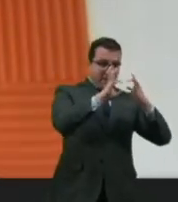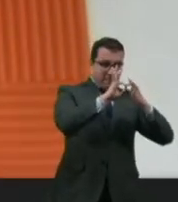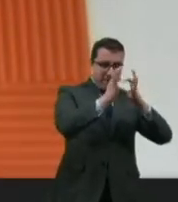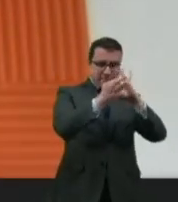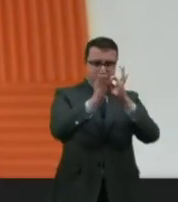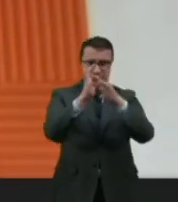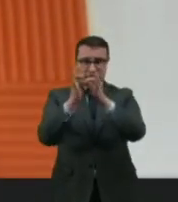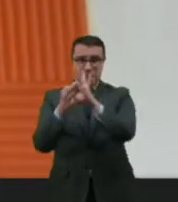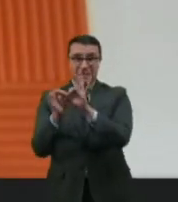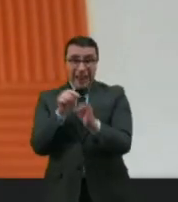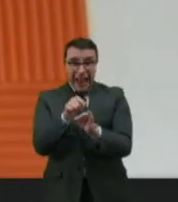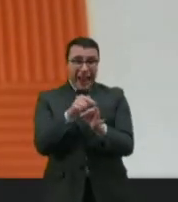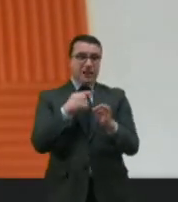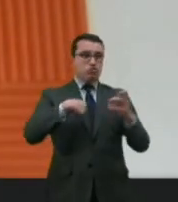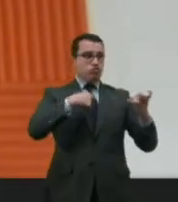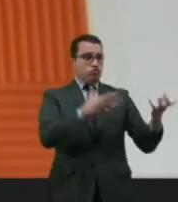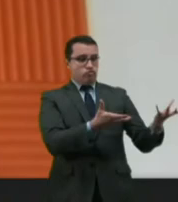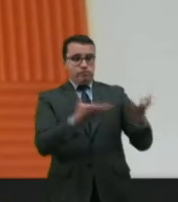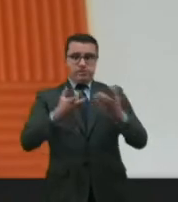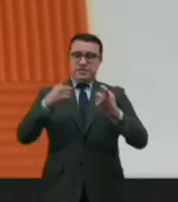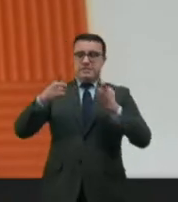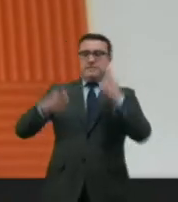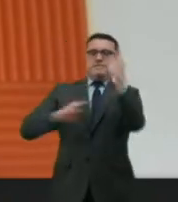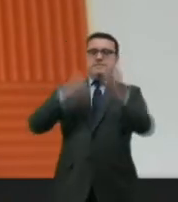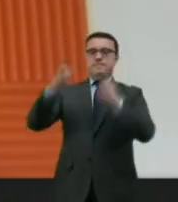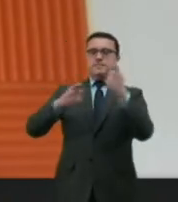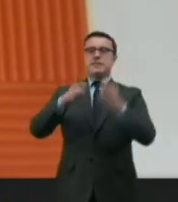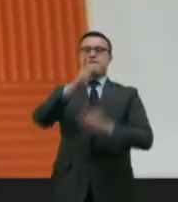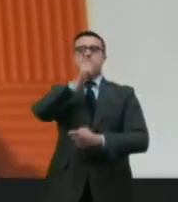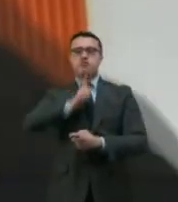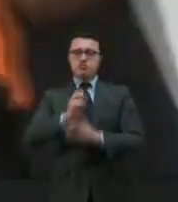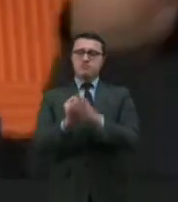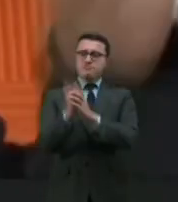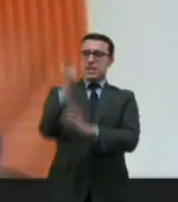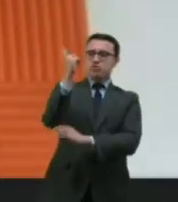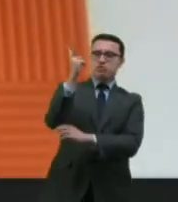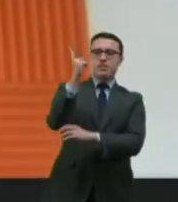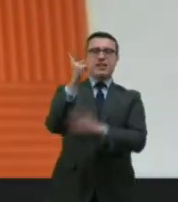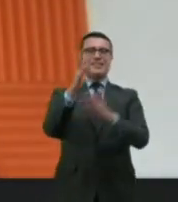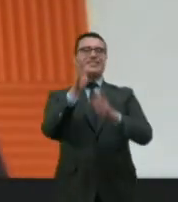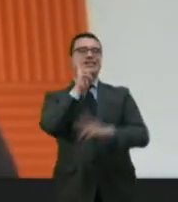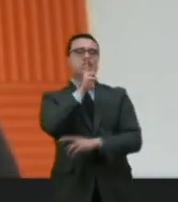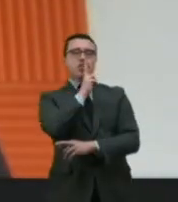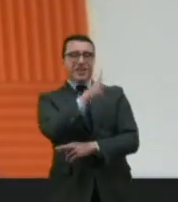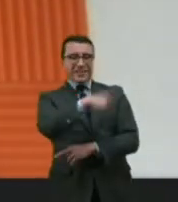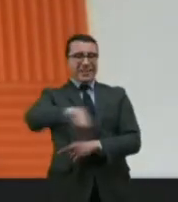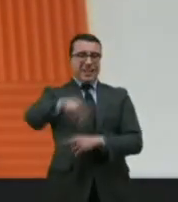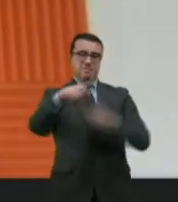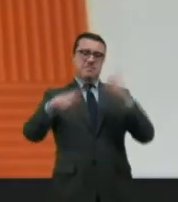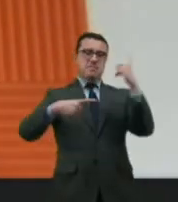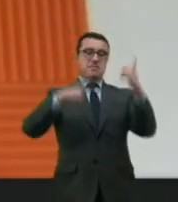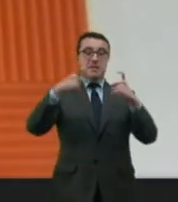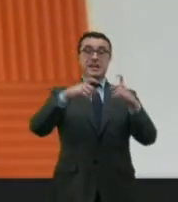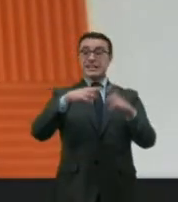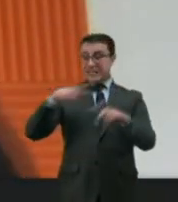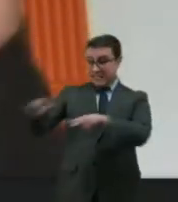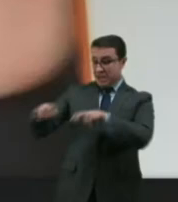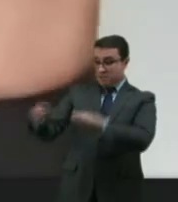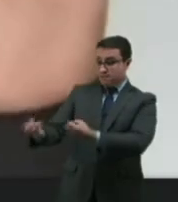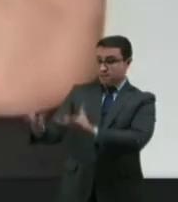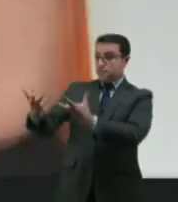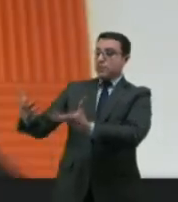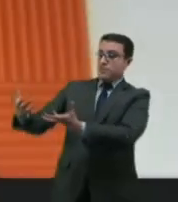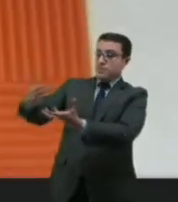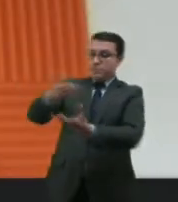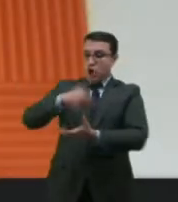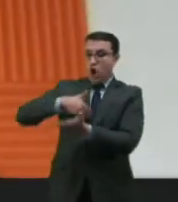y le vendemos directamente frutas, verduras y otros productos a restaurantes que compramos directamente de agricultores.